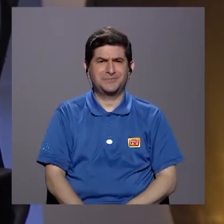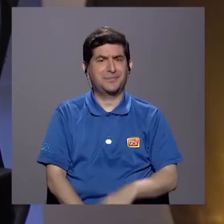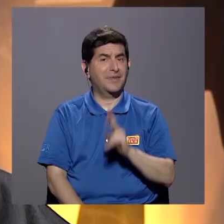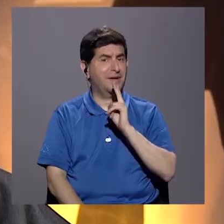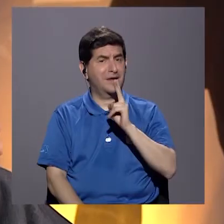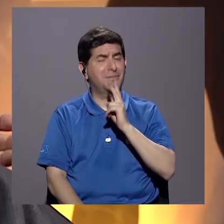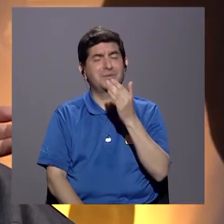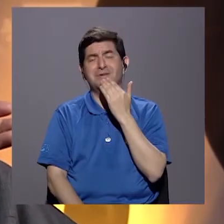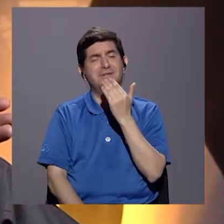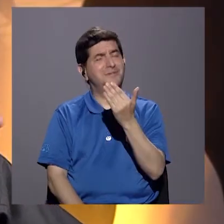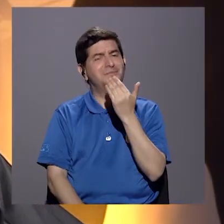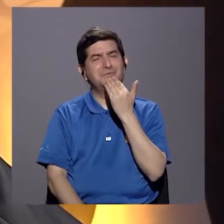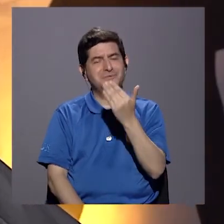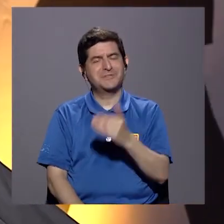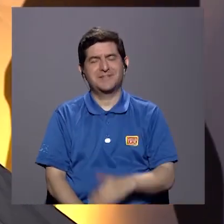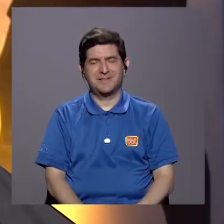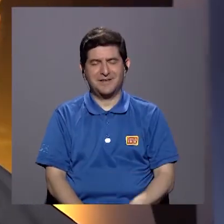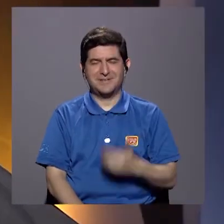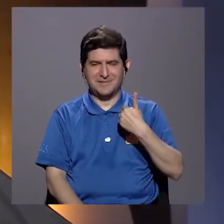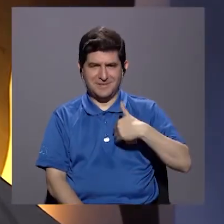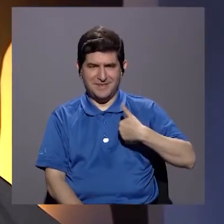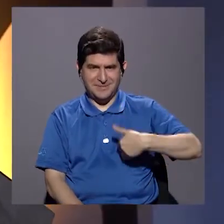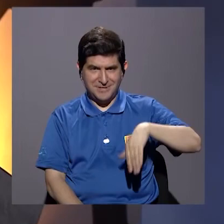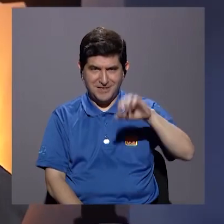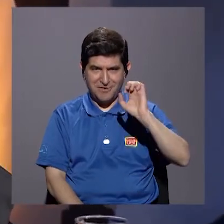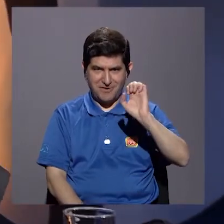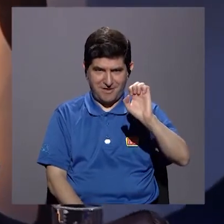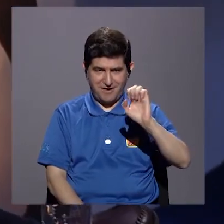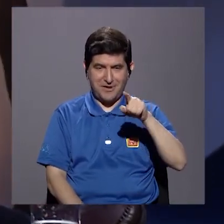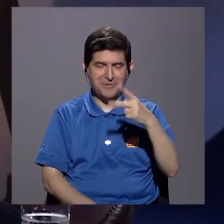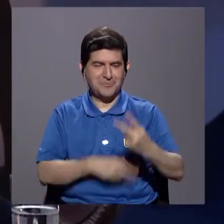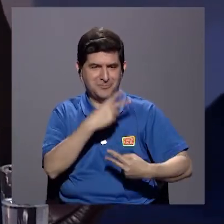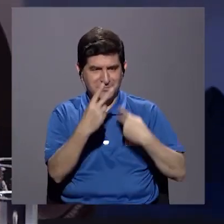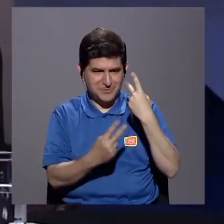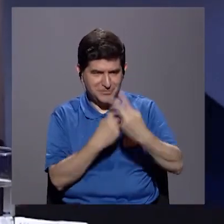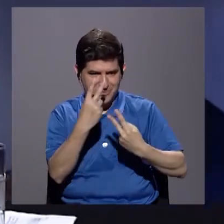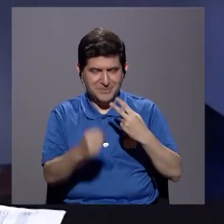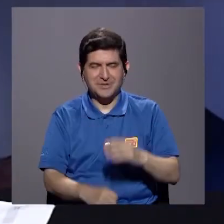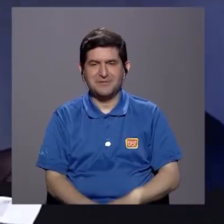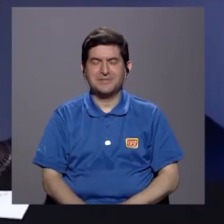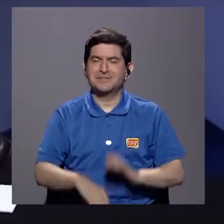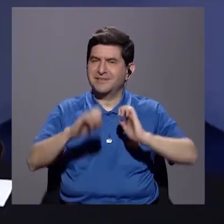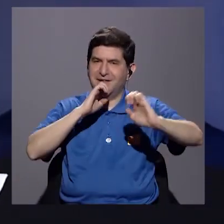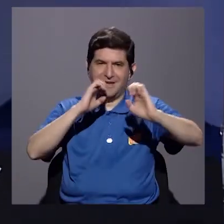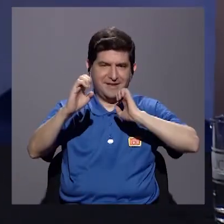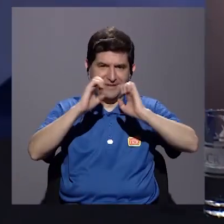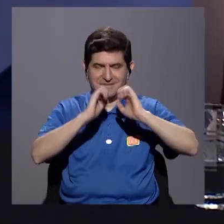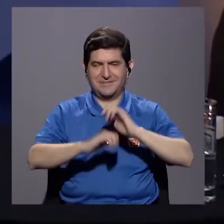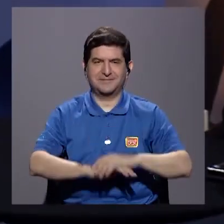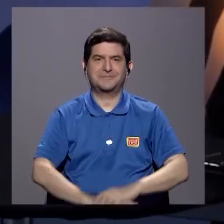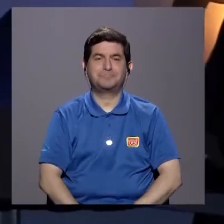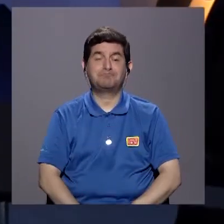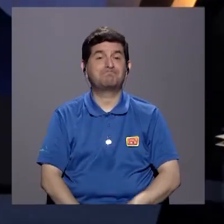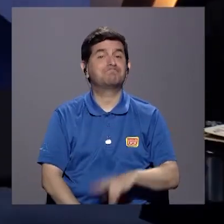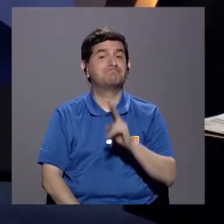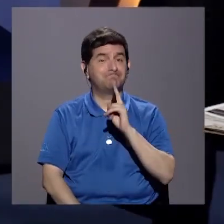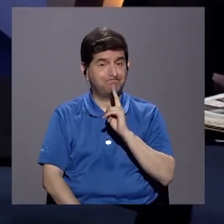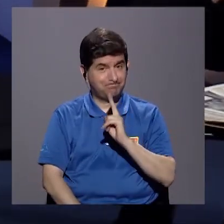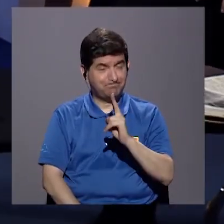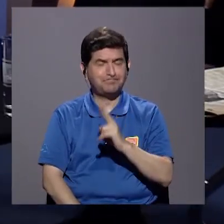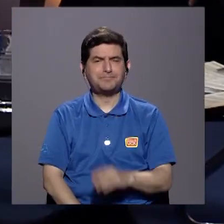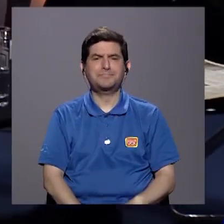tenemos. No, en realidad, más bien, muchas gracias, don Eduardo, por su visita, por su entrevista,